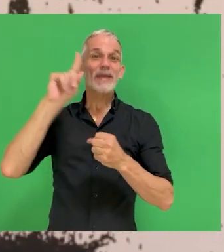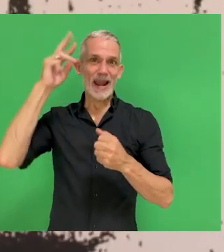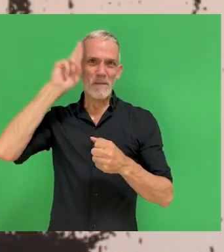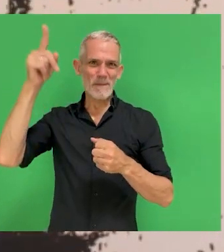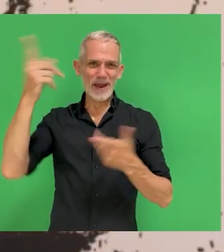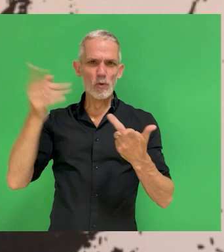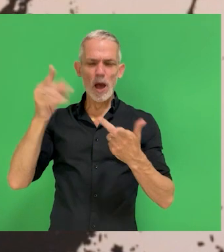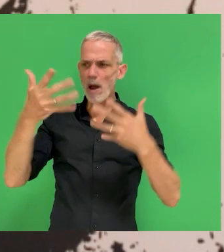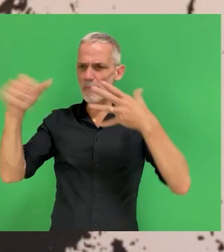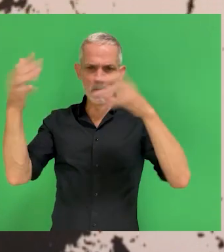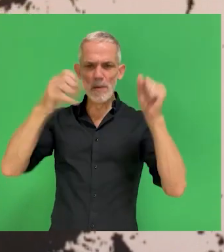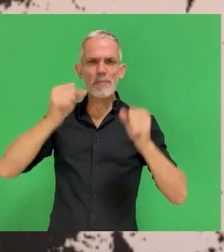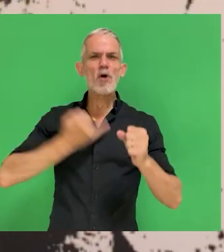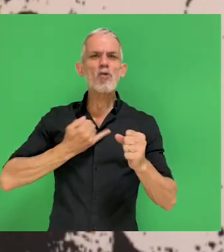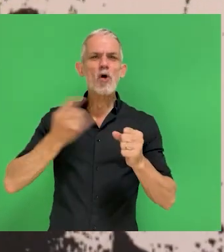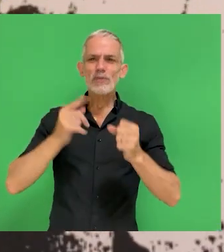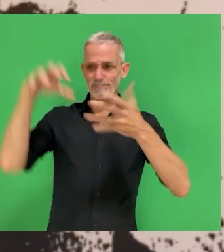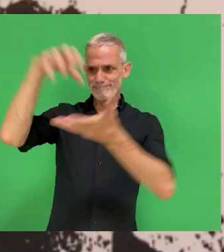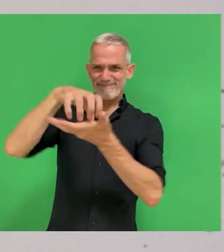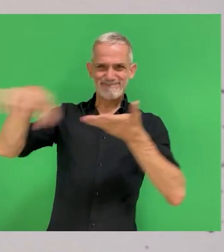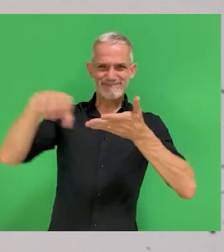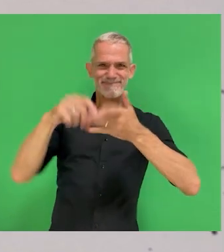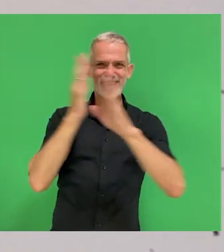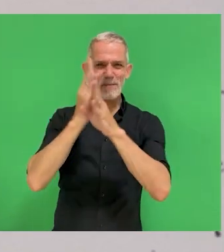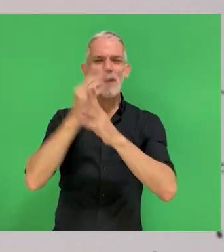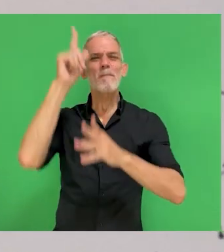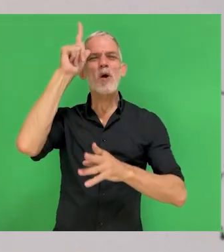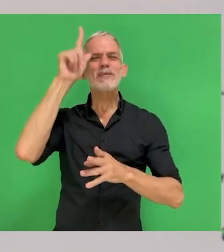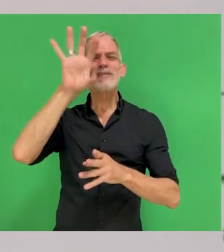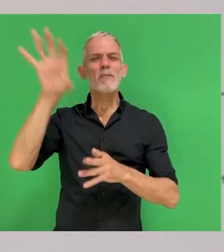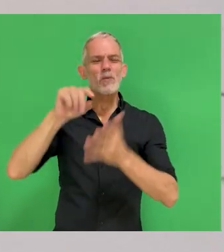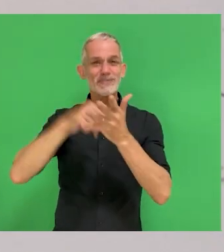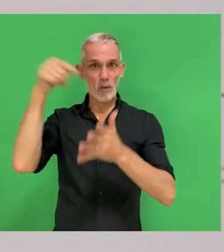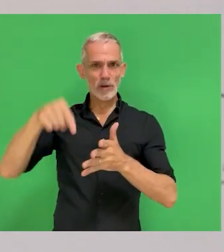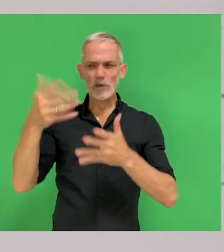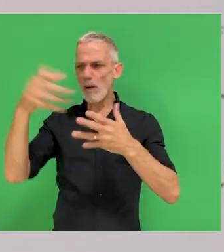había encontrado en la ex-DIPBA, área de inteligencia de la policía bonaerense.